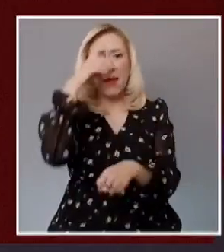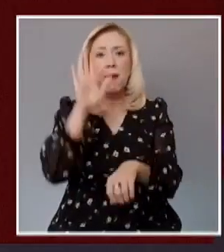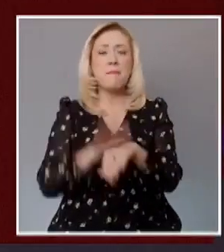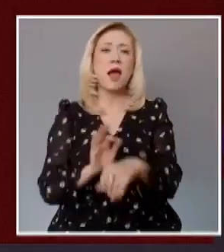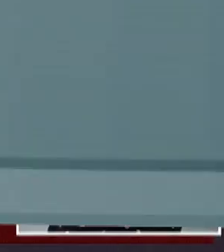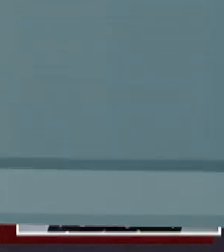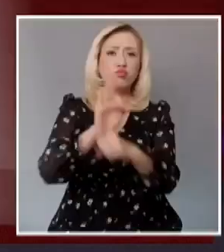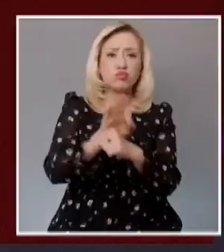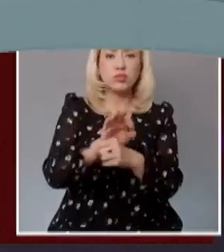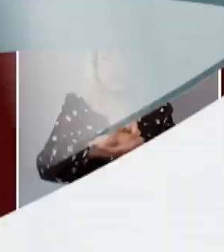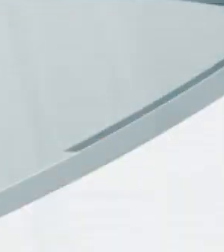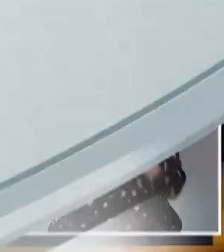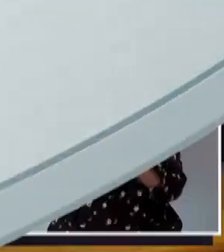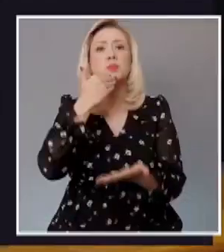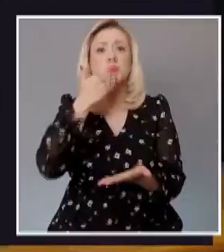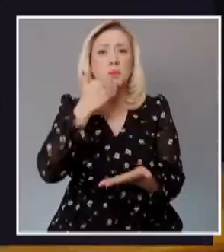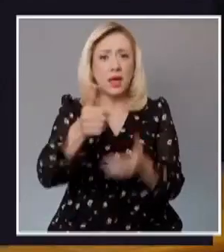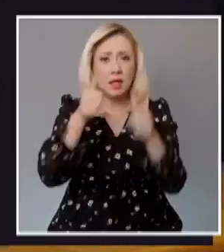derechos.